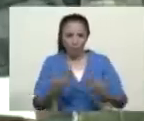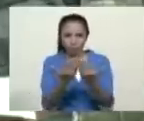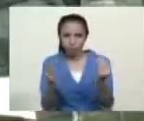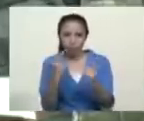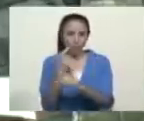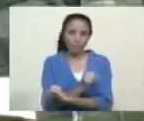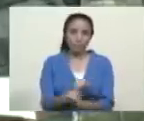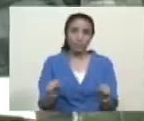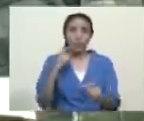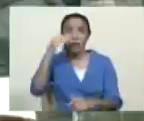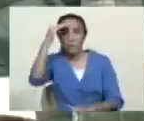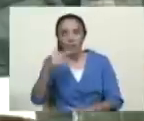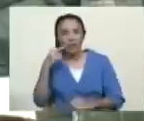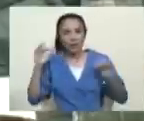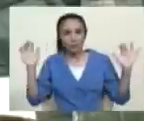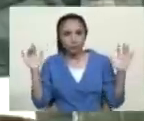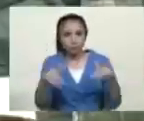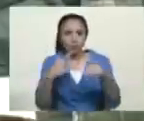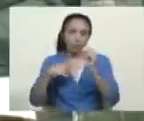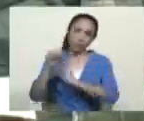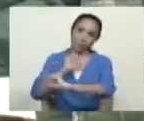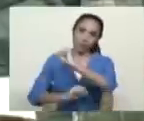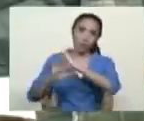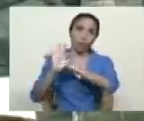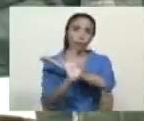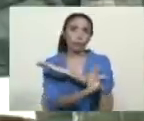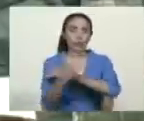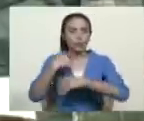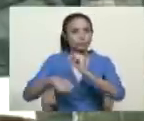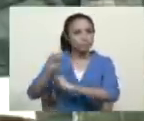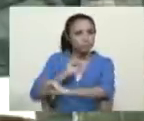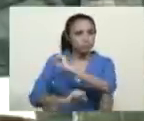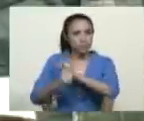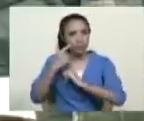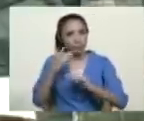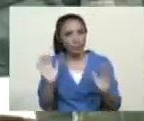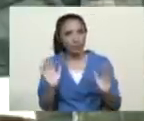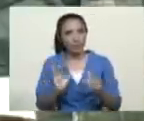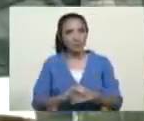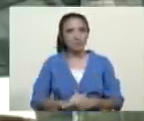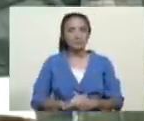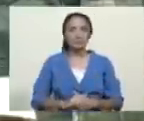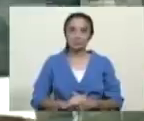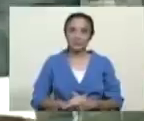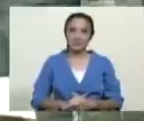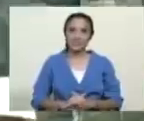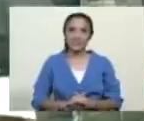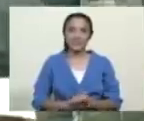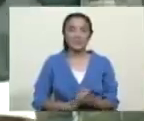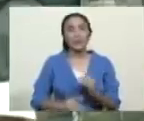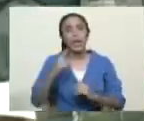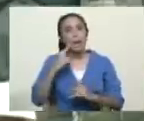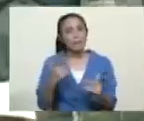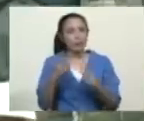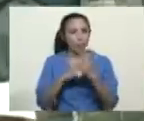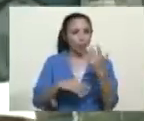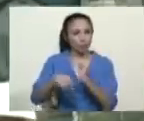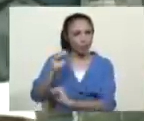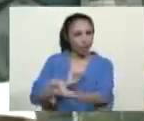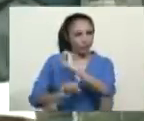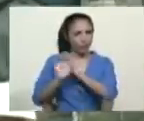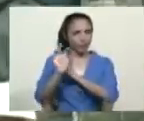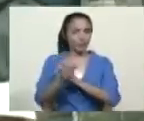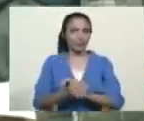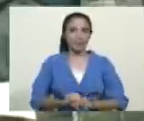El ejército venezolano está protegiendo la frontera para garantizar la inviolabilidad de las fronteras